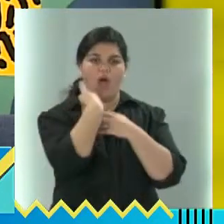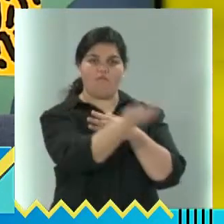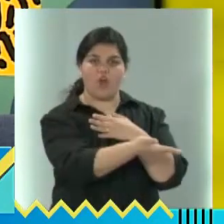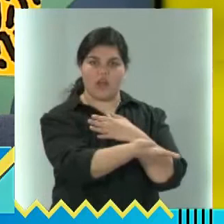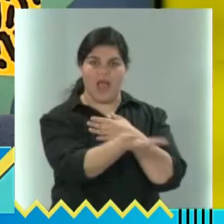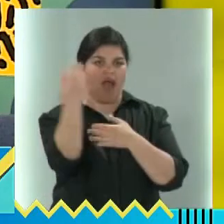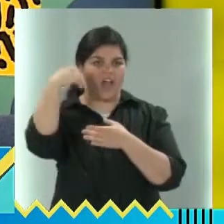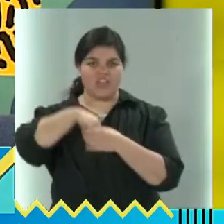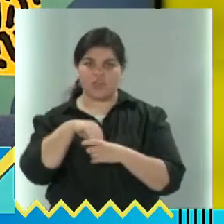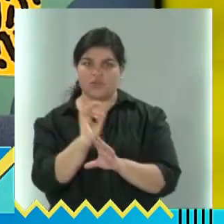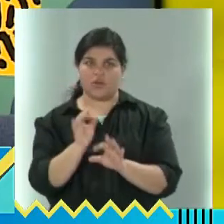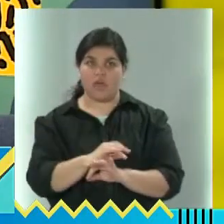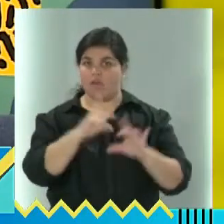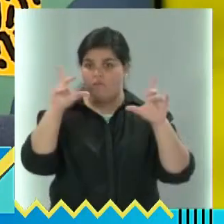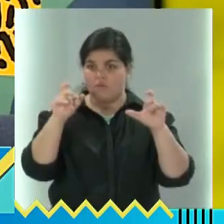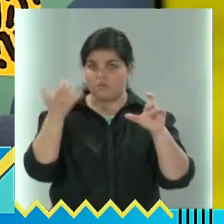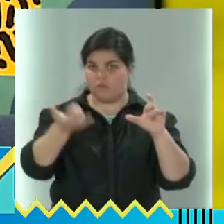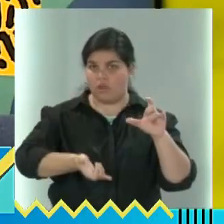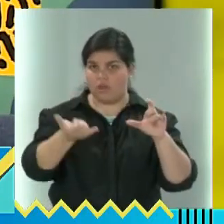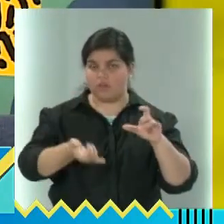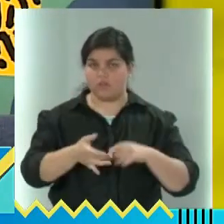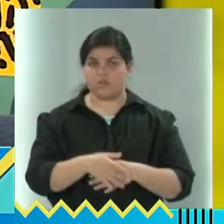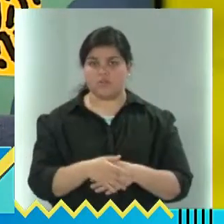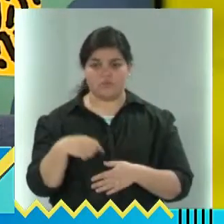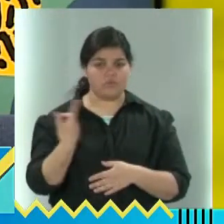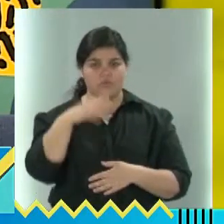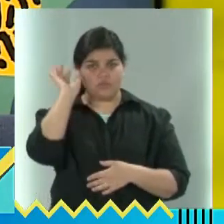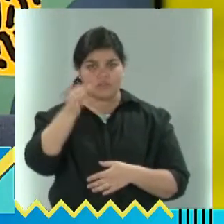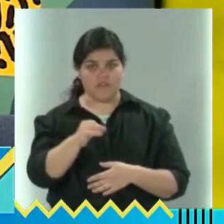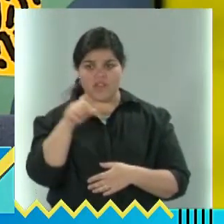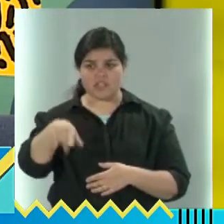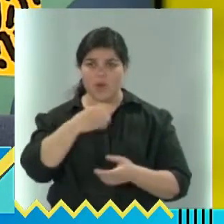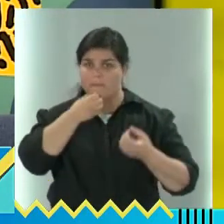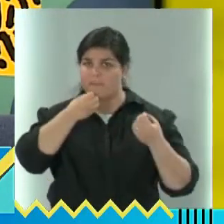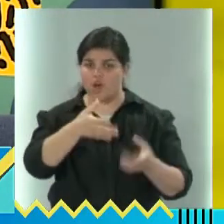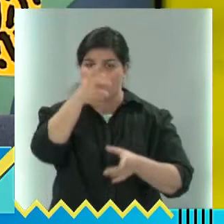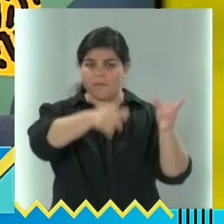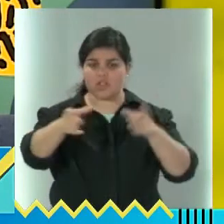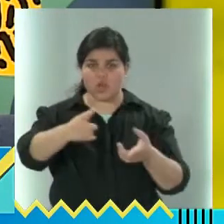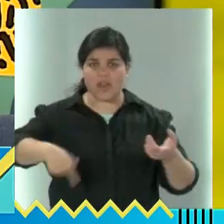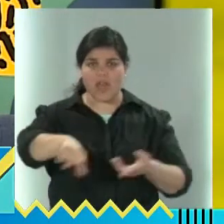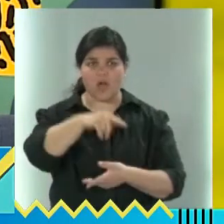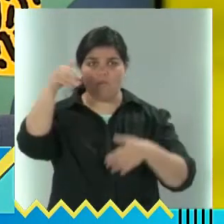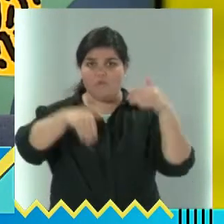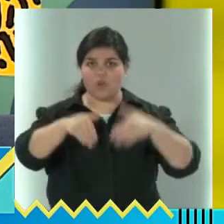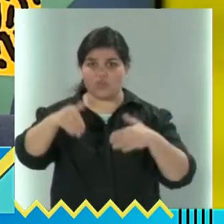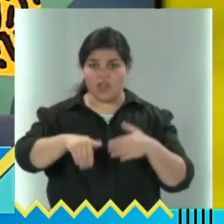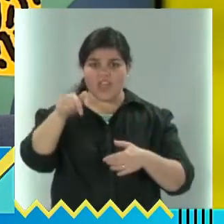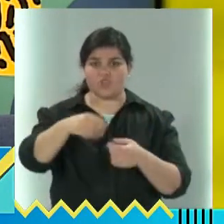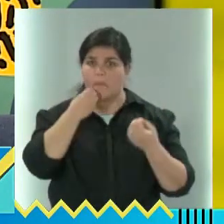se mostró fotográficamente, porque realmente considerábamos que no era lo mejor para la ciudadanía lo que se estaba votando hoy en el